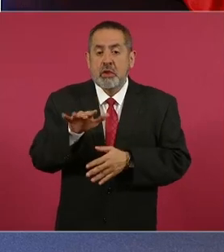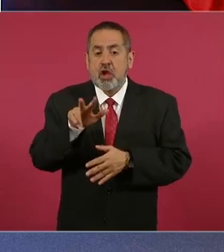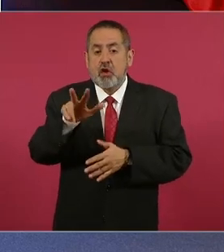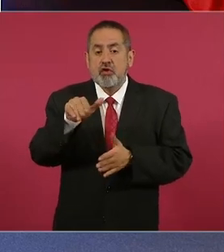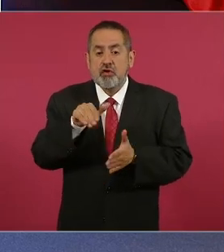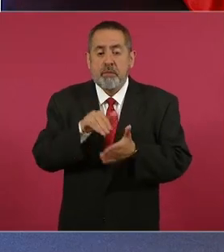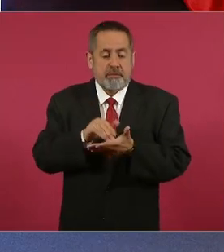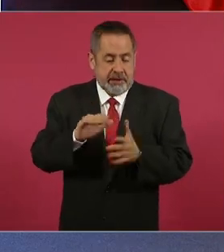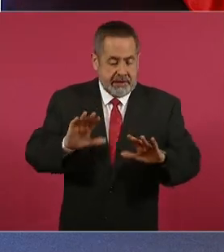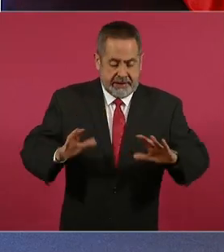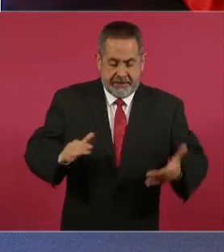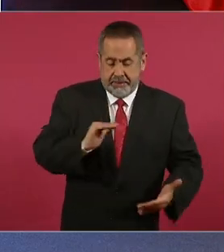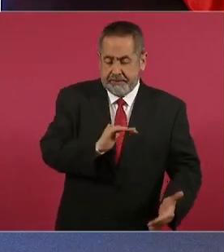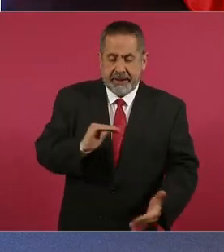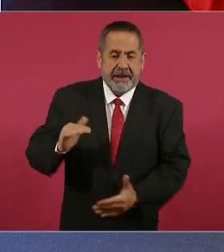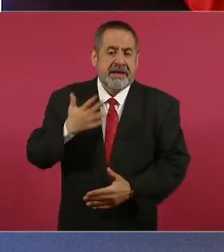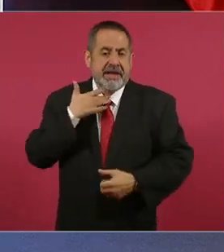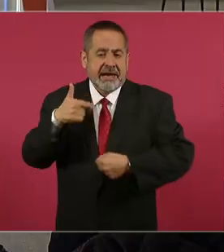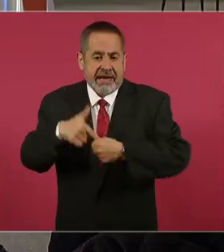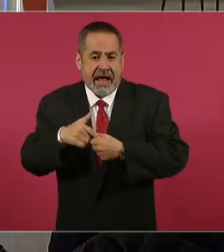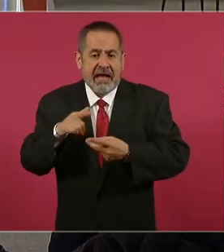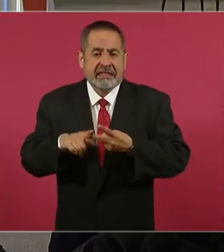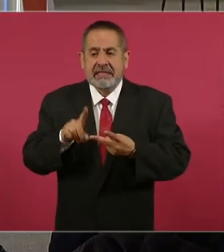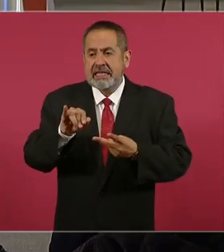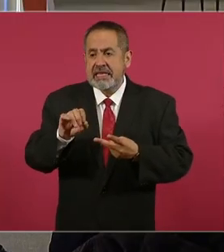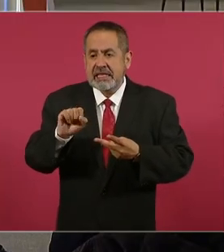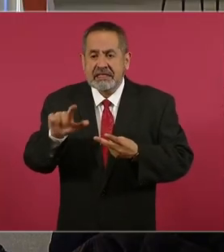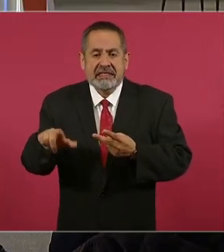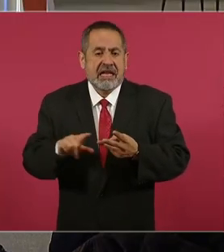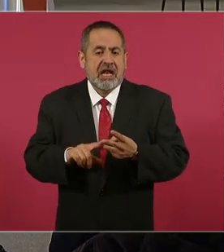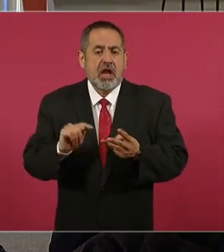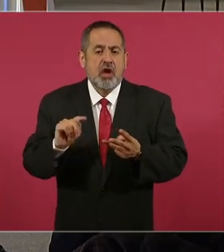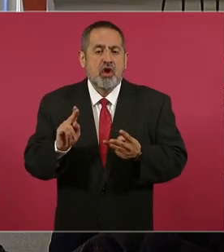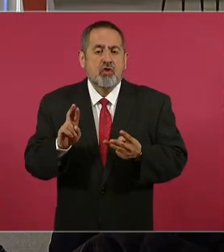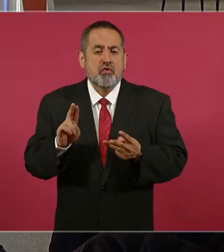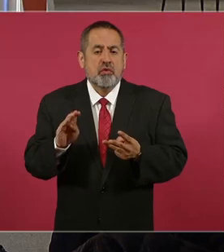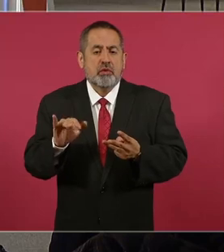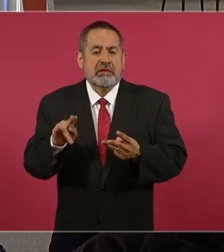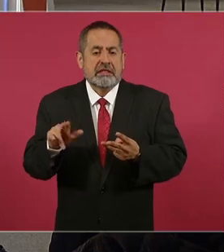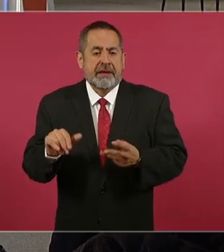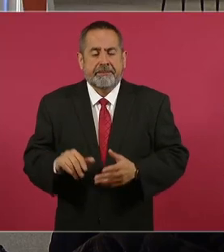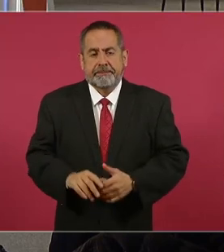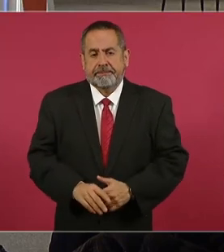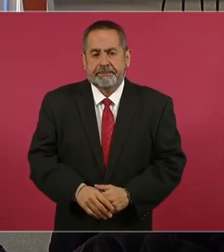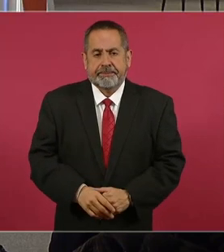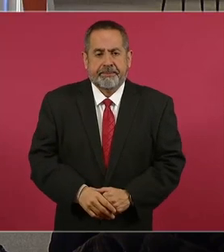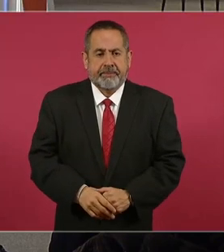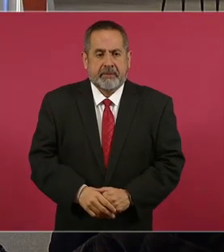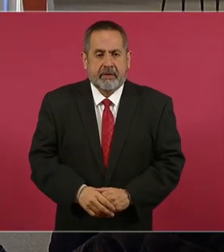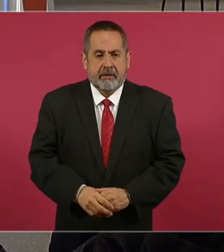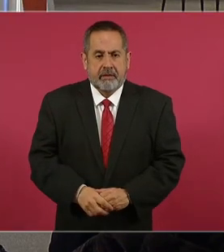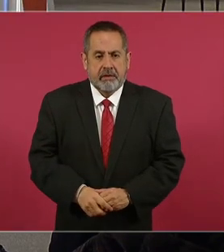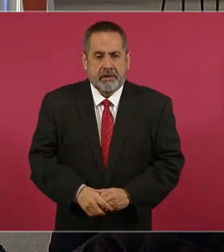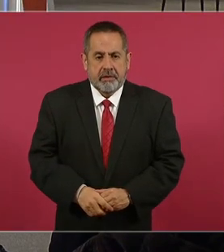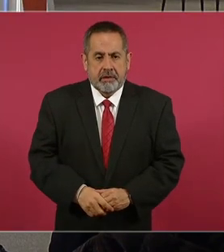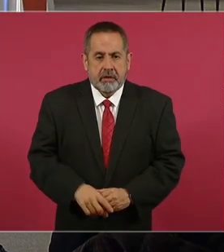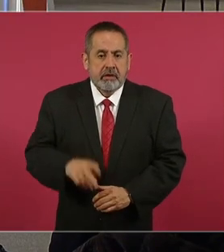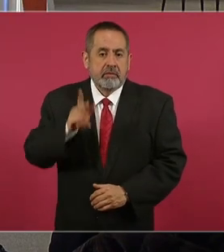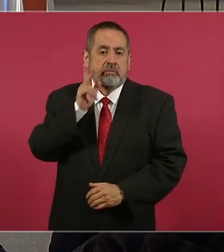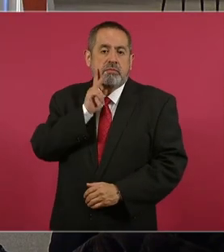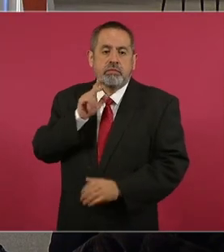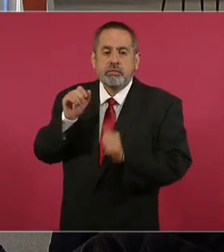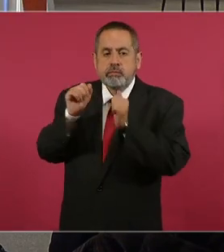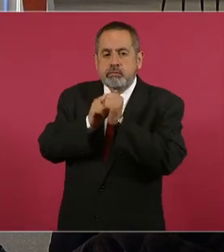de gasolina, diésel y turbocinas. La que sigue, por favor. La participación de Pemex